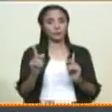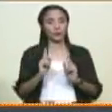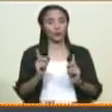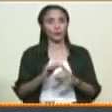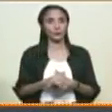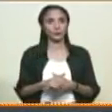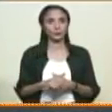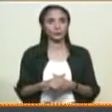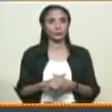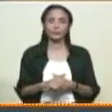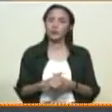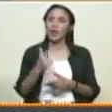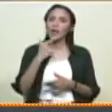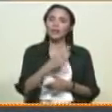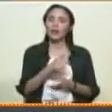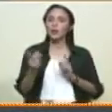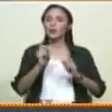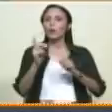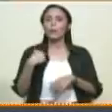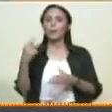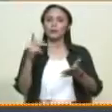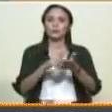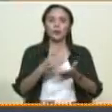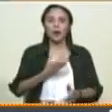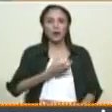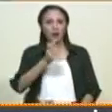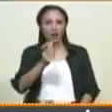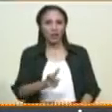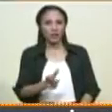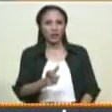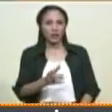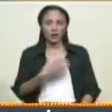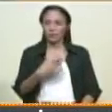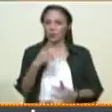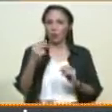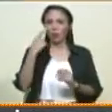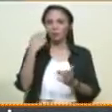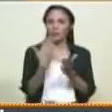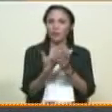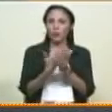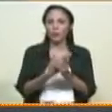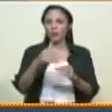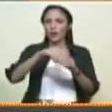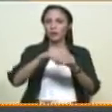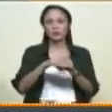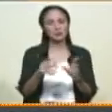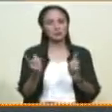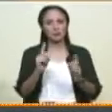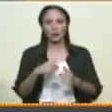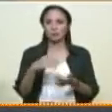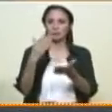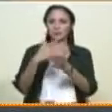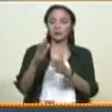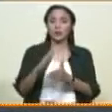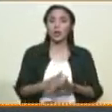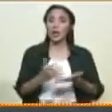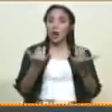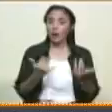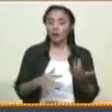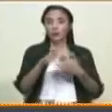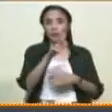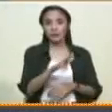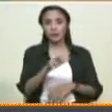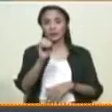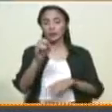No vamos a participar en las elecciones de alcalde porque no las vamos a validar. Muy bien. Ahorita tenemos nosotros